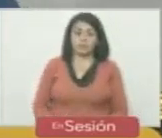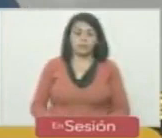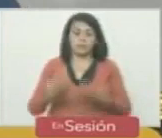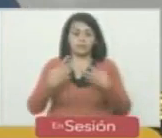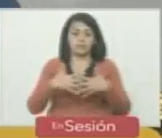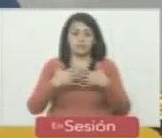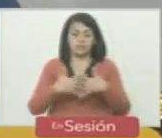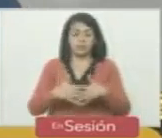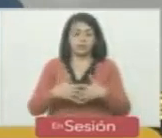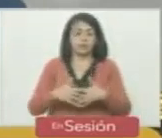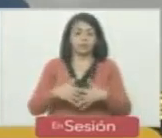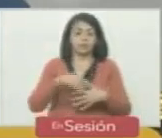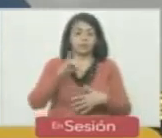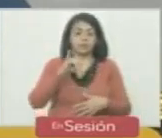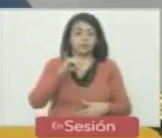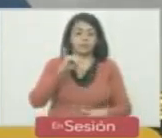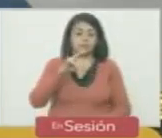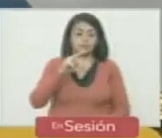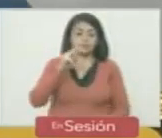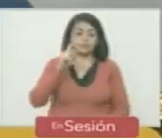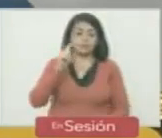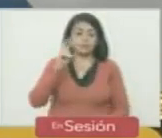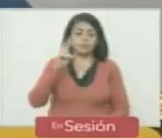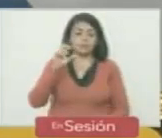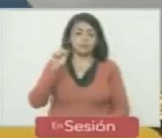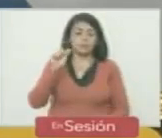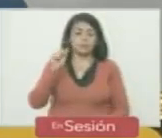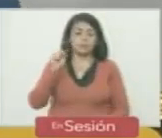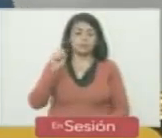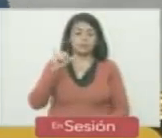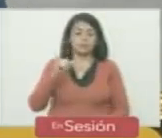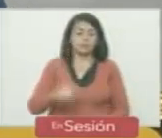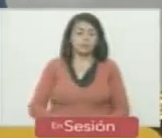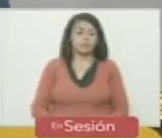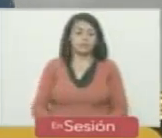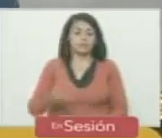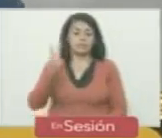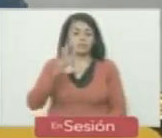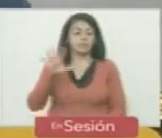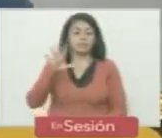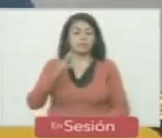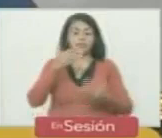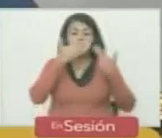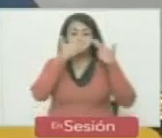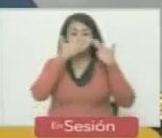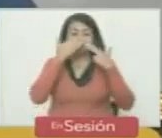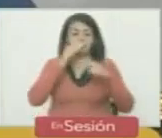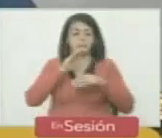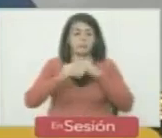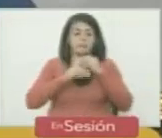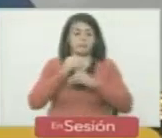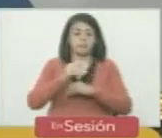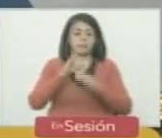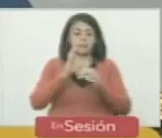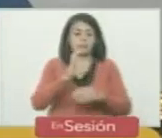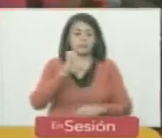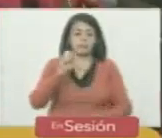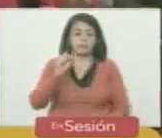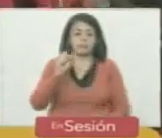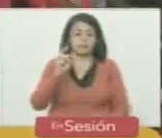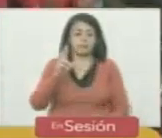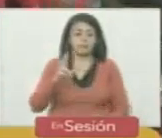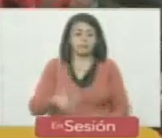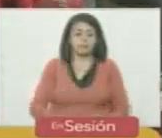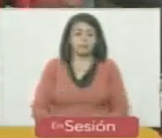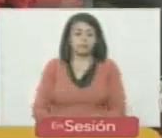empresa Entrasur, que es la propietaria, es decir, Venezuela, del avión secuestrado, César José Pérez Salas,